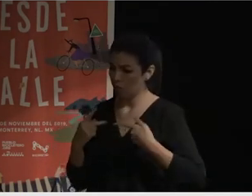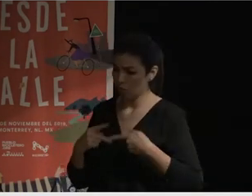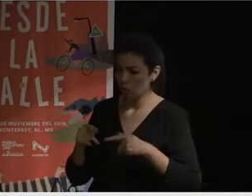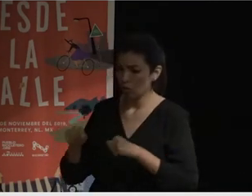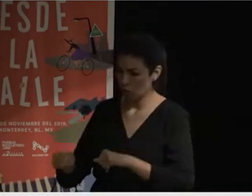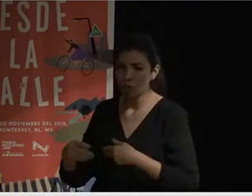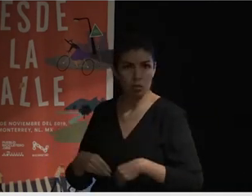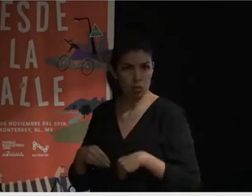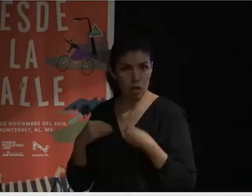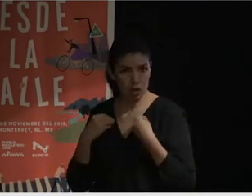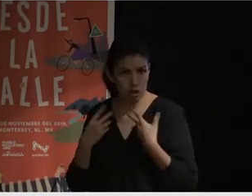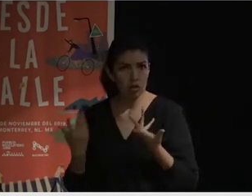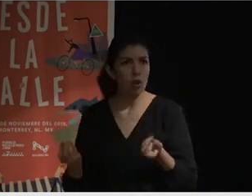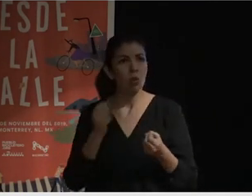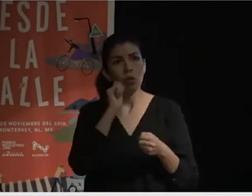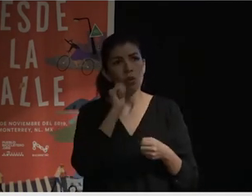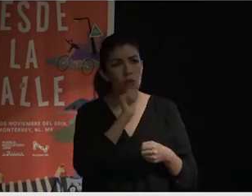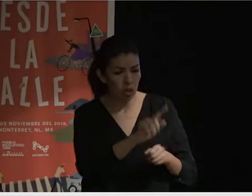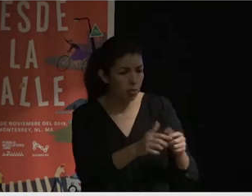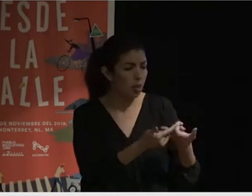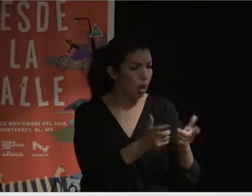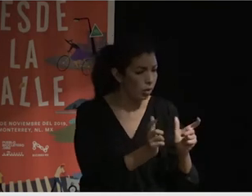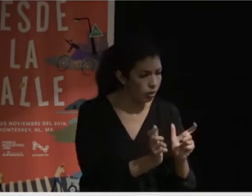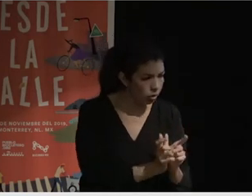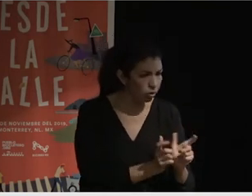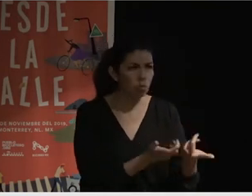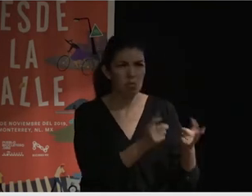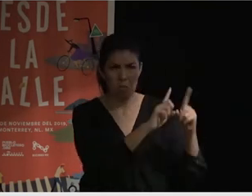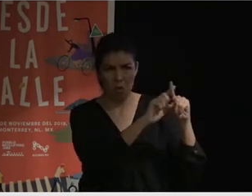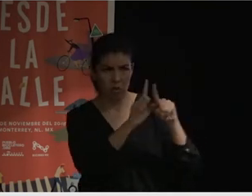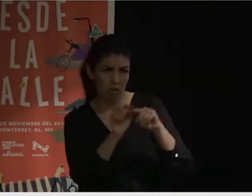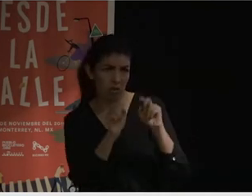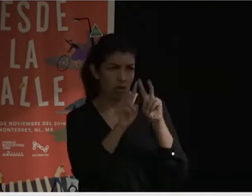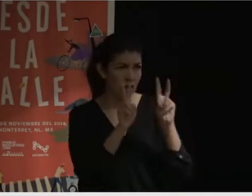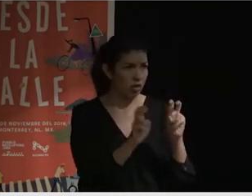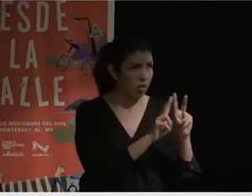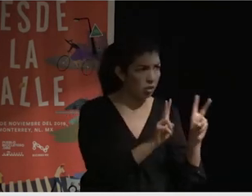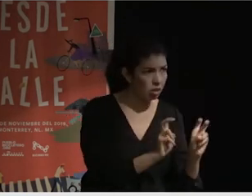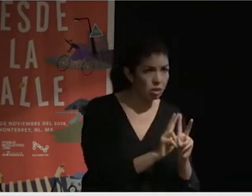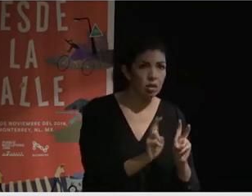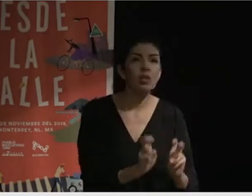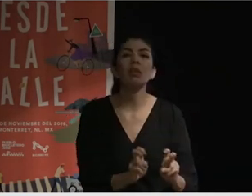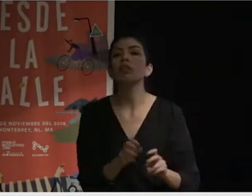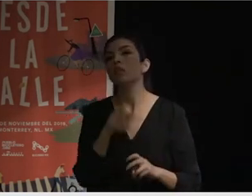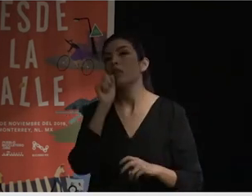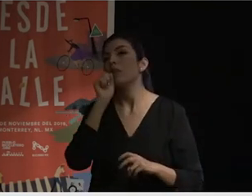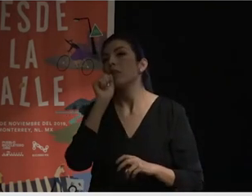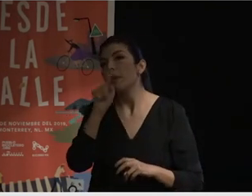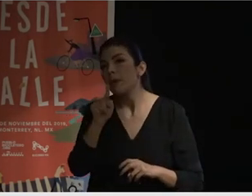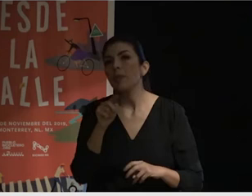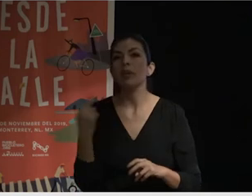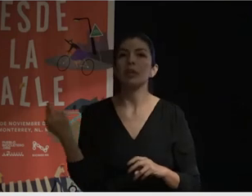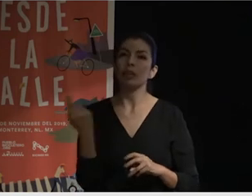muchas veces igual y quizás nos enteraron, y creo que también el otro tema es la rendición de cuentas, exigimos mucho la